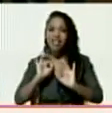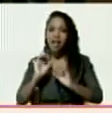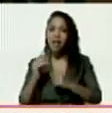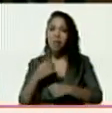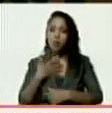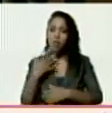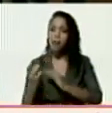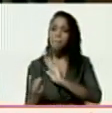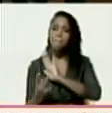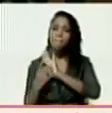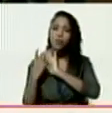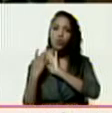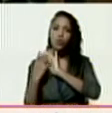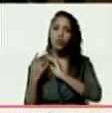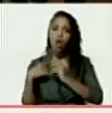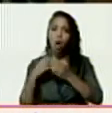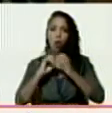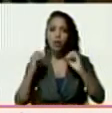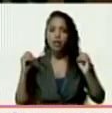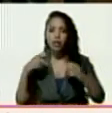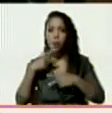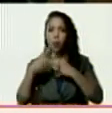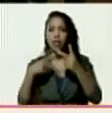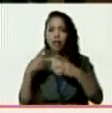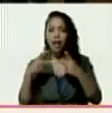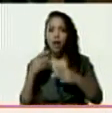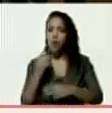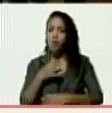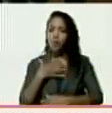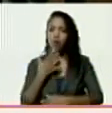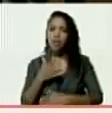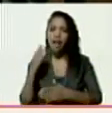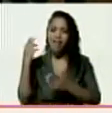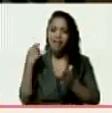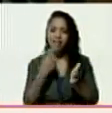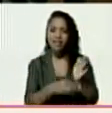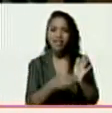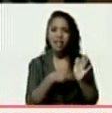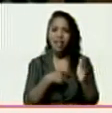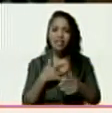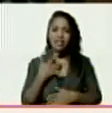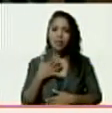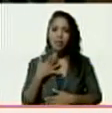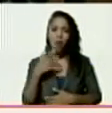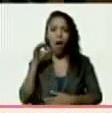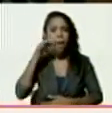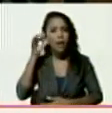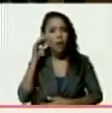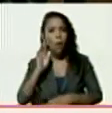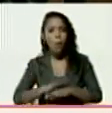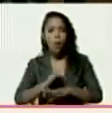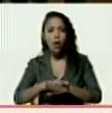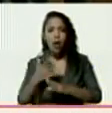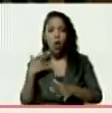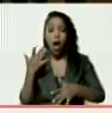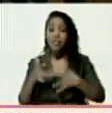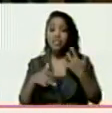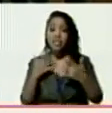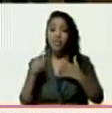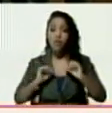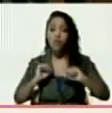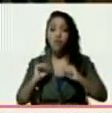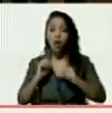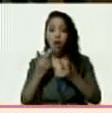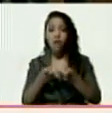expulsar de una organización política ni nos pueda quitar el sentimiento amarillo, porque los activos y el sentimiento y los